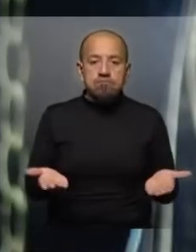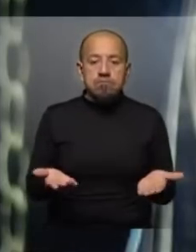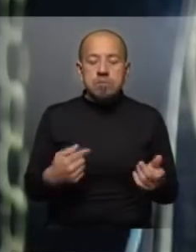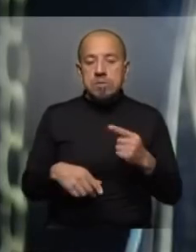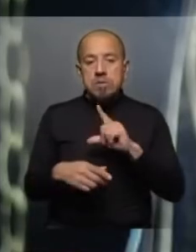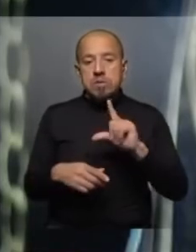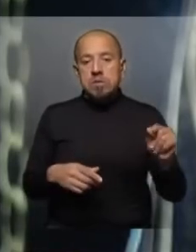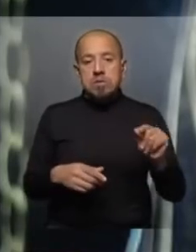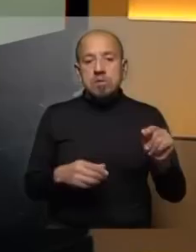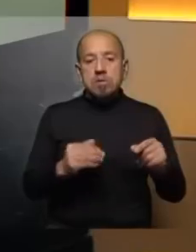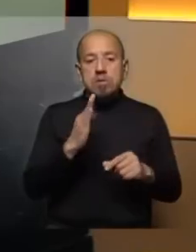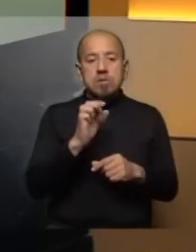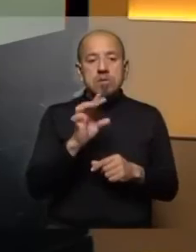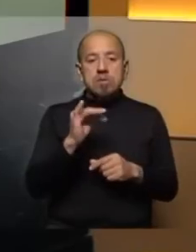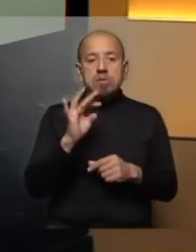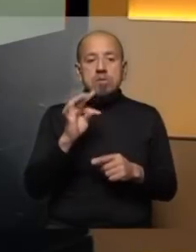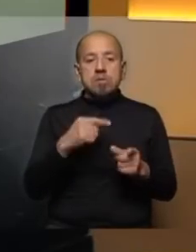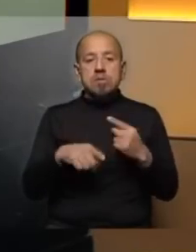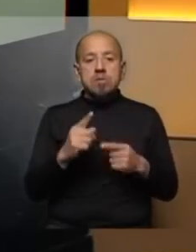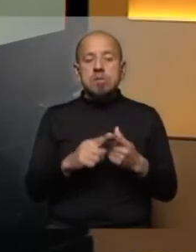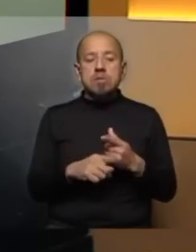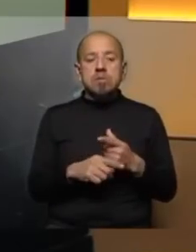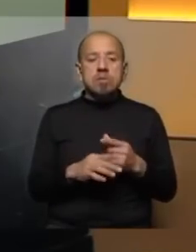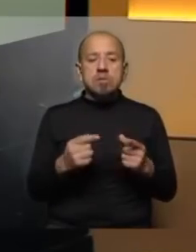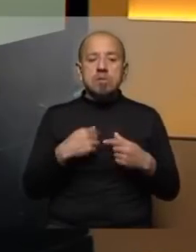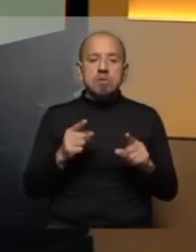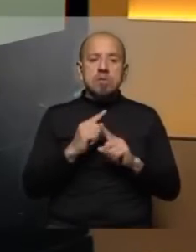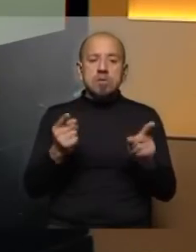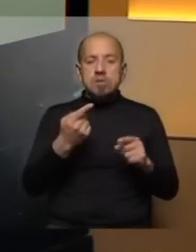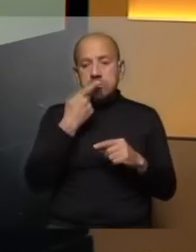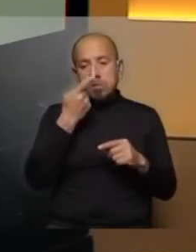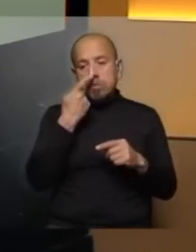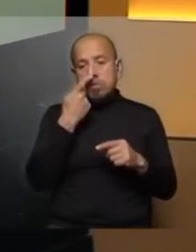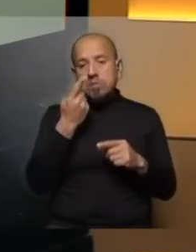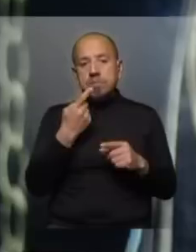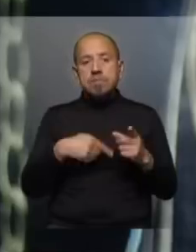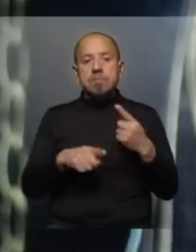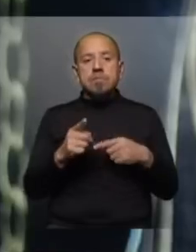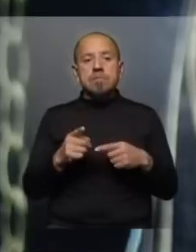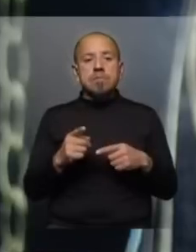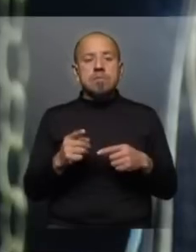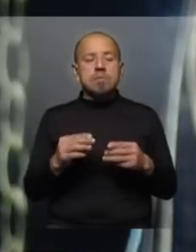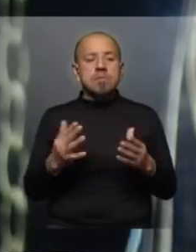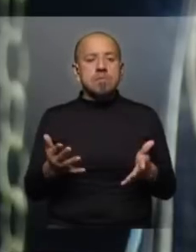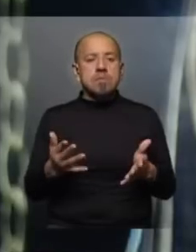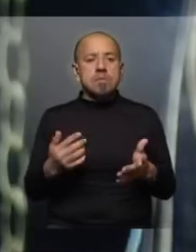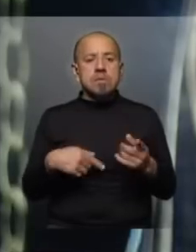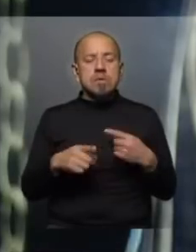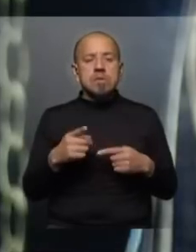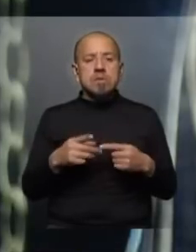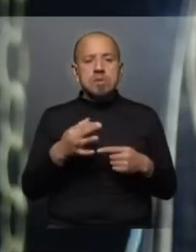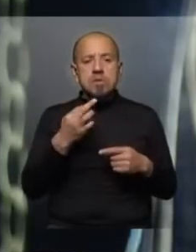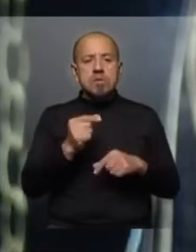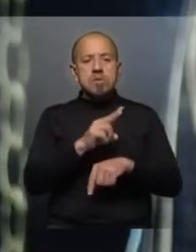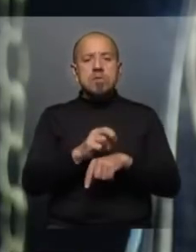carpiendo este este zanahoria no dijo no que a él no le interesaba que no ahora claramente esto Designar un